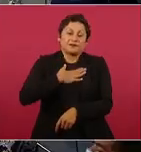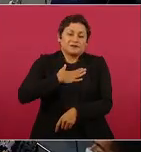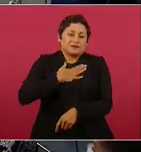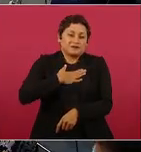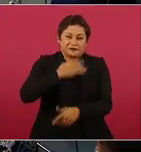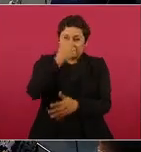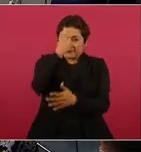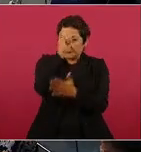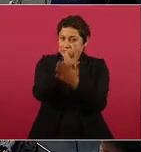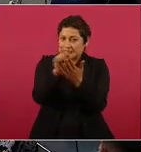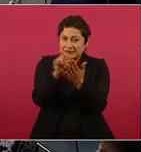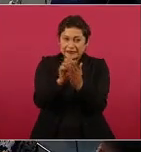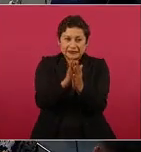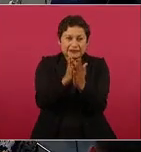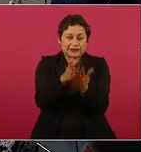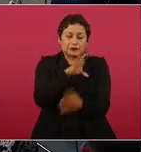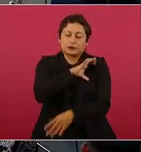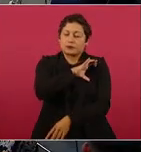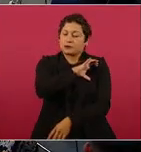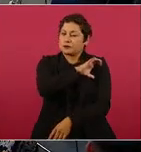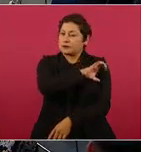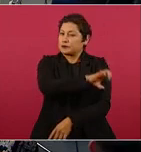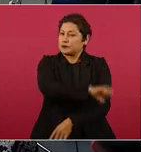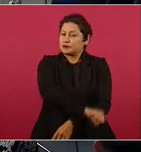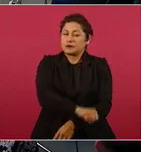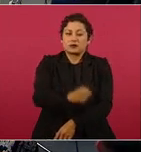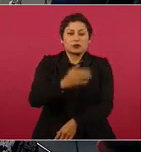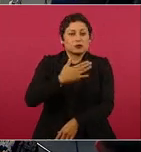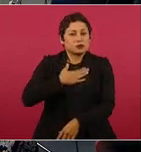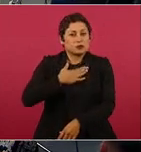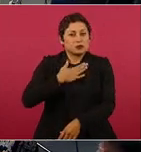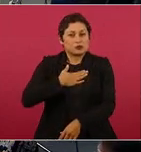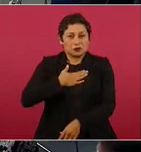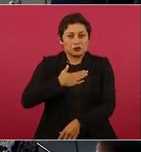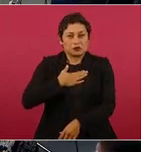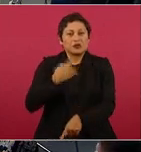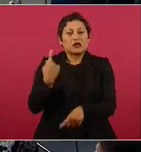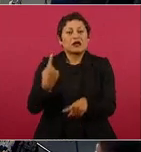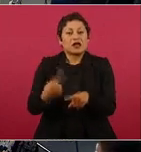preferidos de cabecera, mis libros preferidos de cabecera, es un judío,